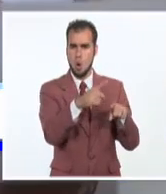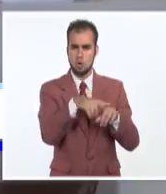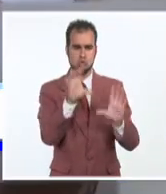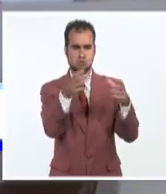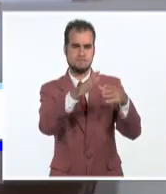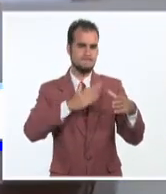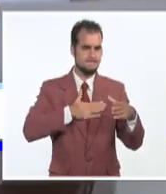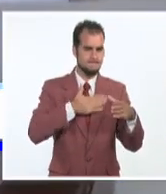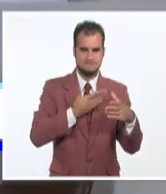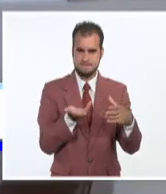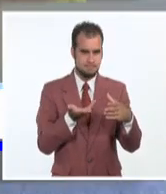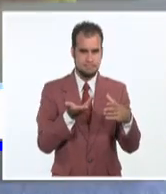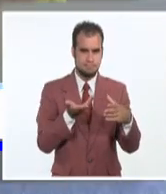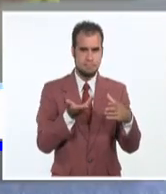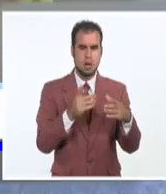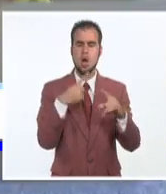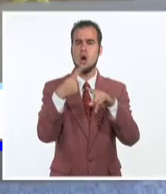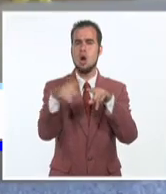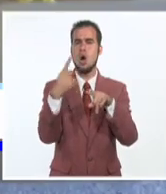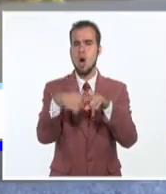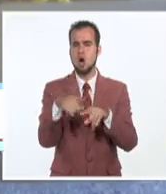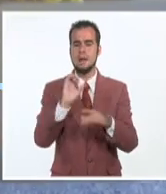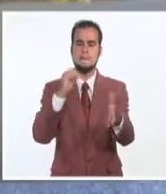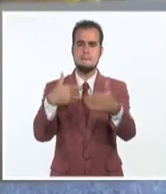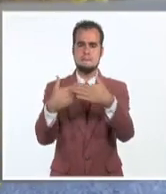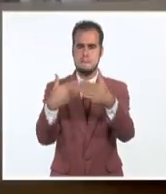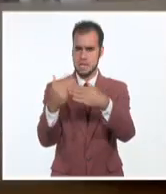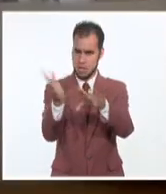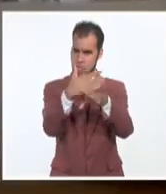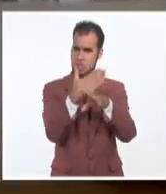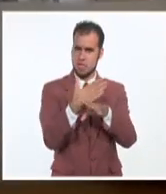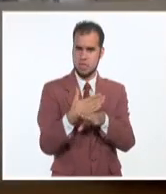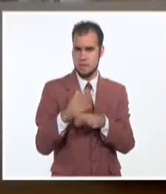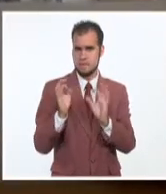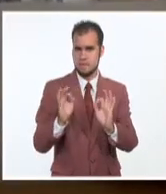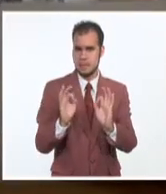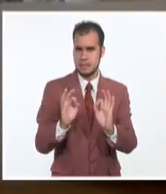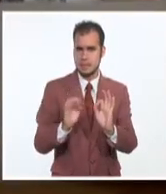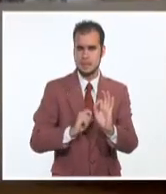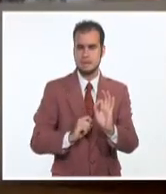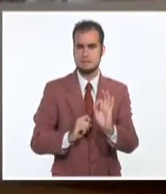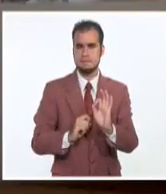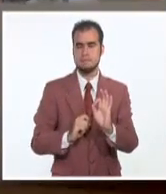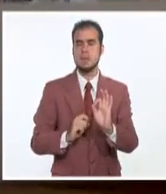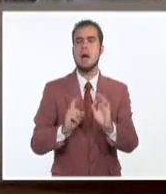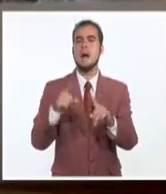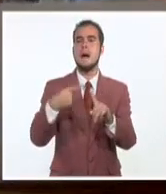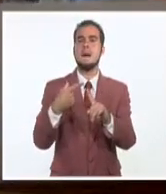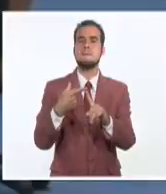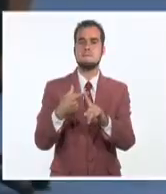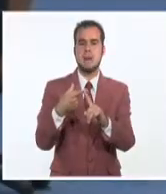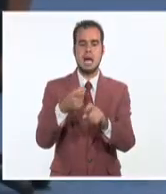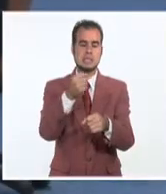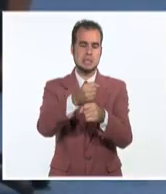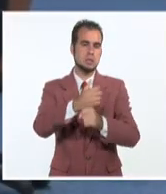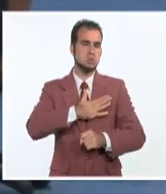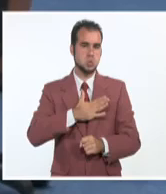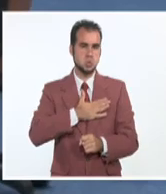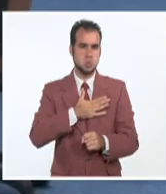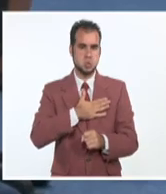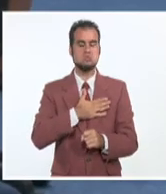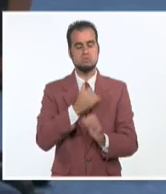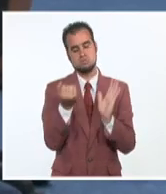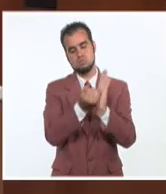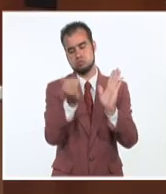agropecuarias, las micro, pequeñas y medianas empresas, las llamadas MIPYMES, y el trabajo por cuenta propia. La